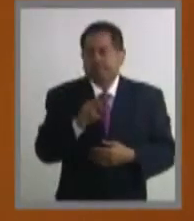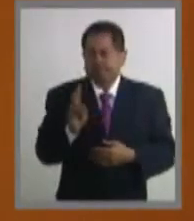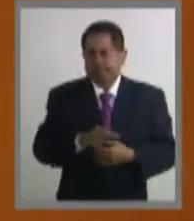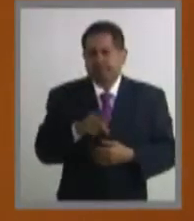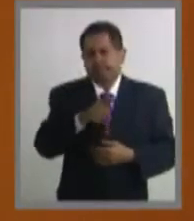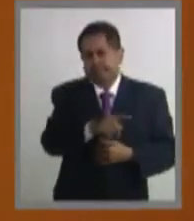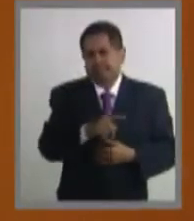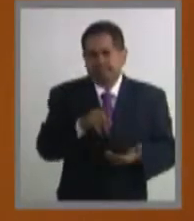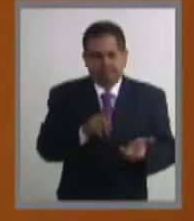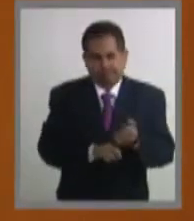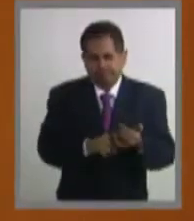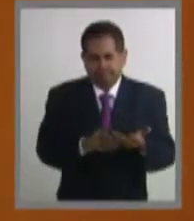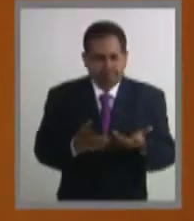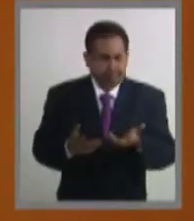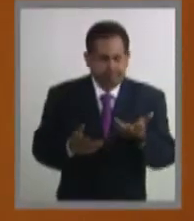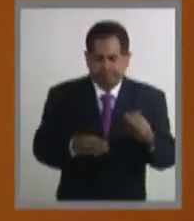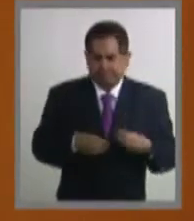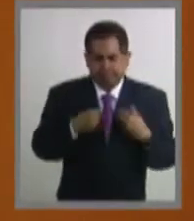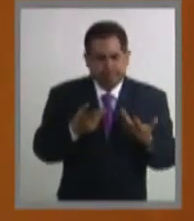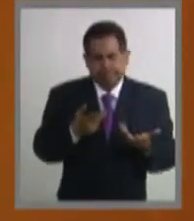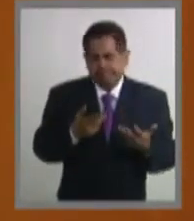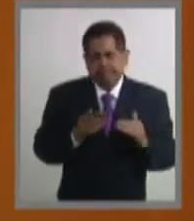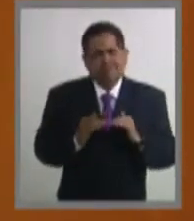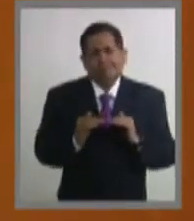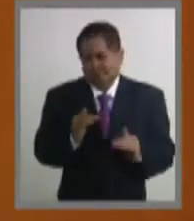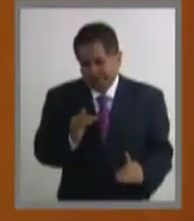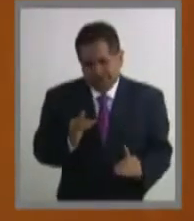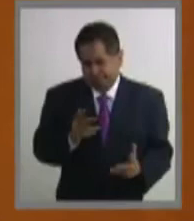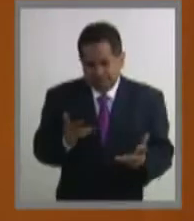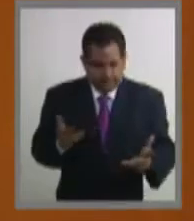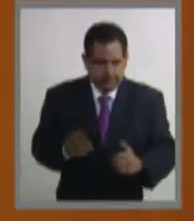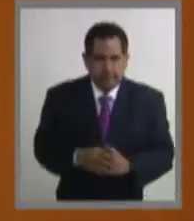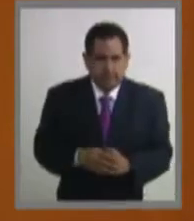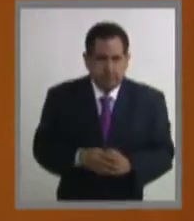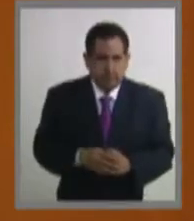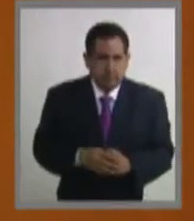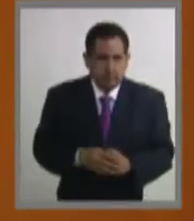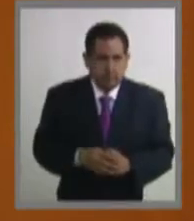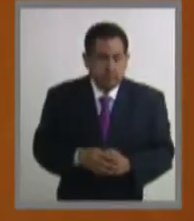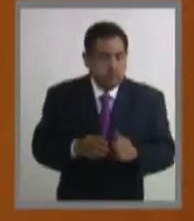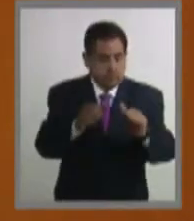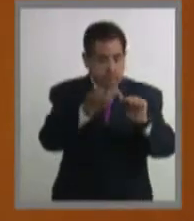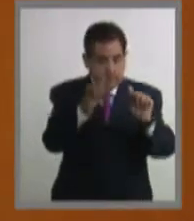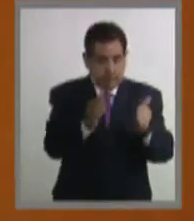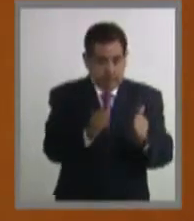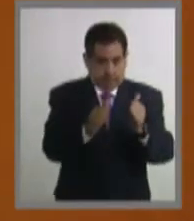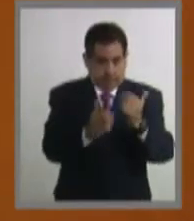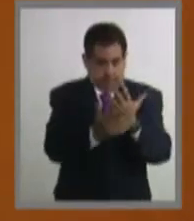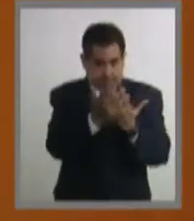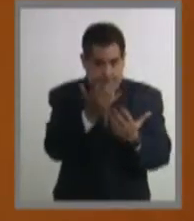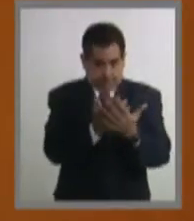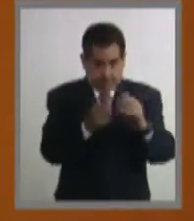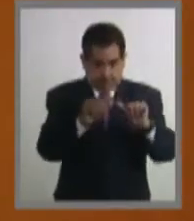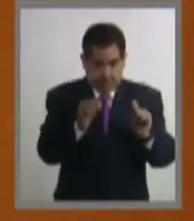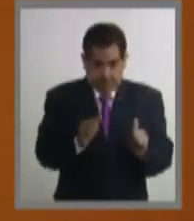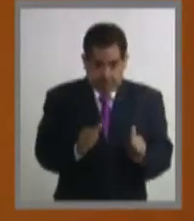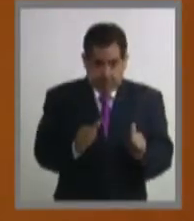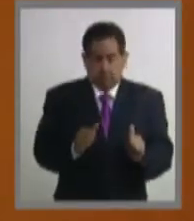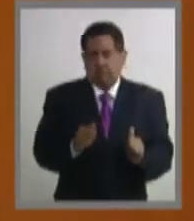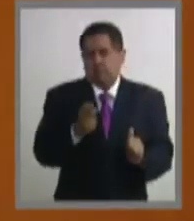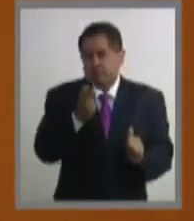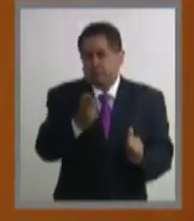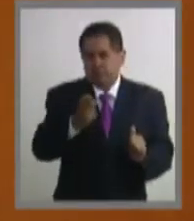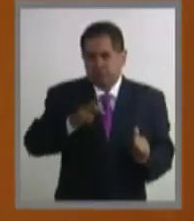en una condición muy desventajosa frente a nosotros. La artesanía para los